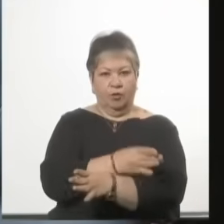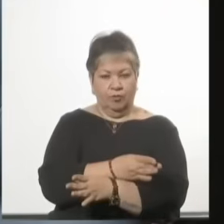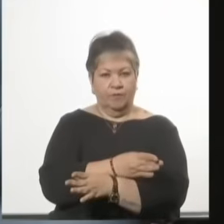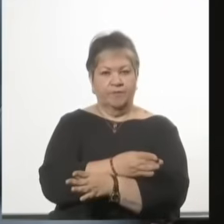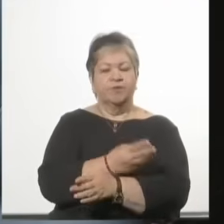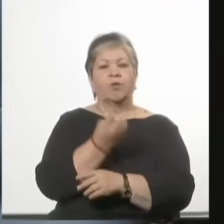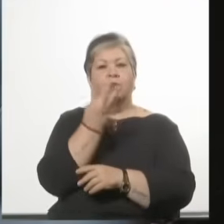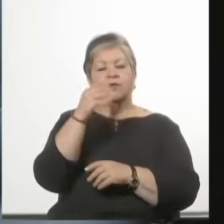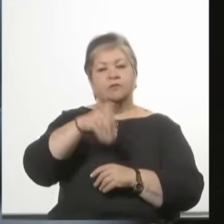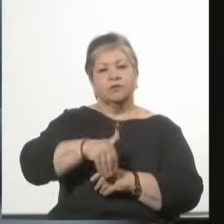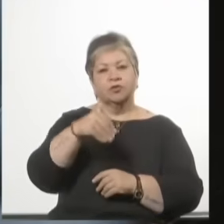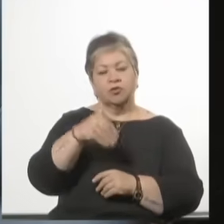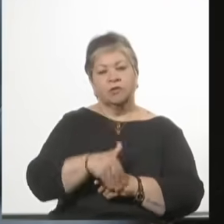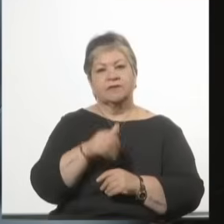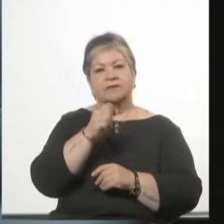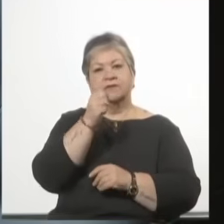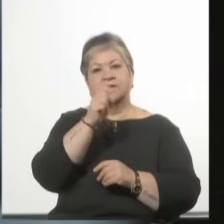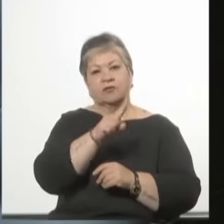de